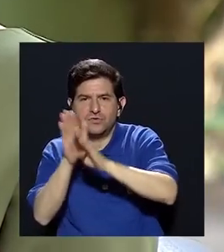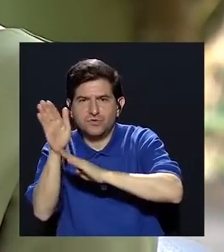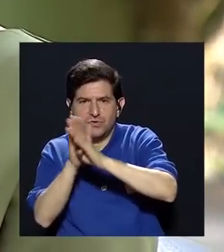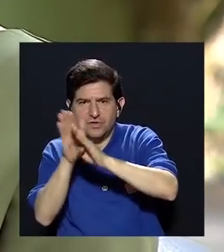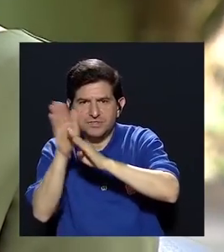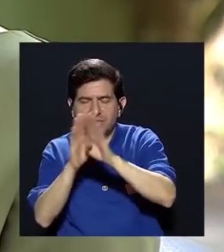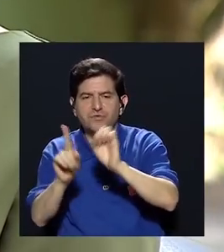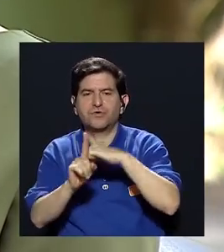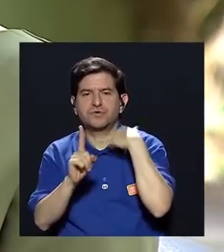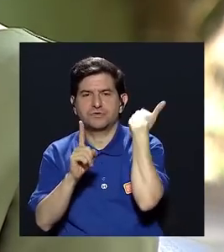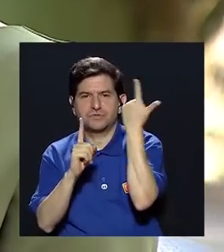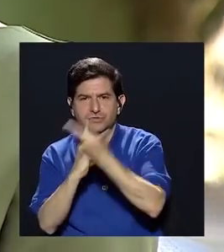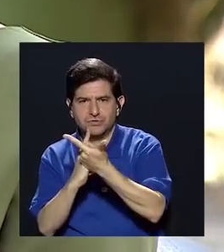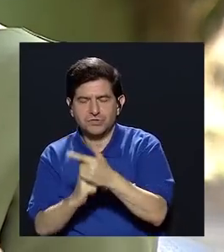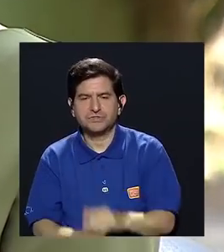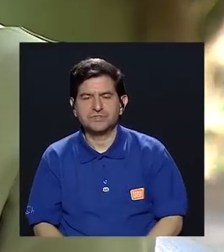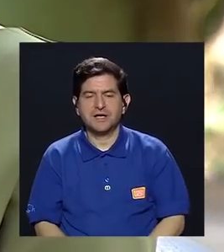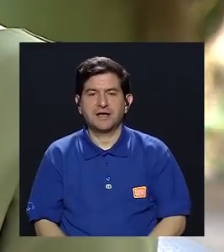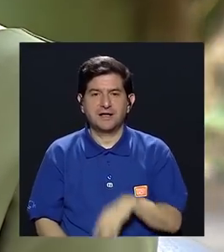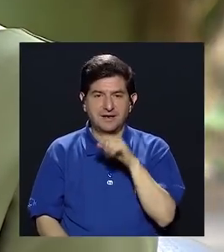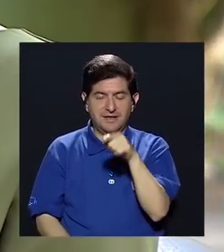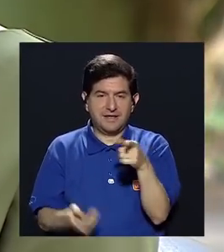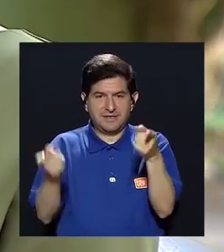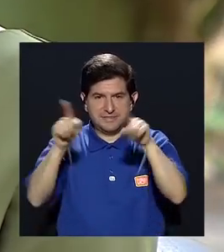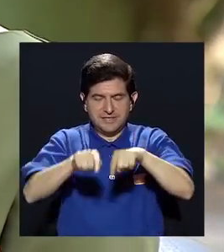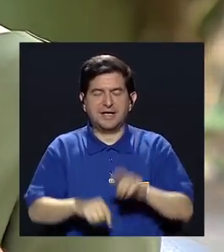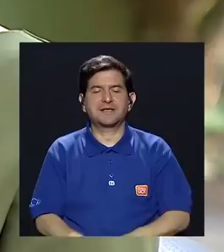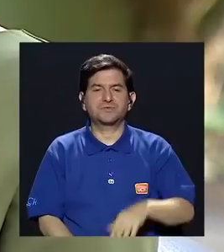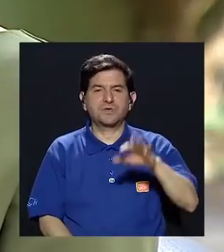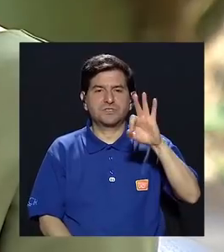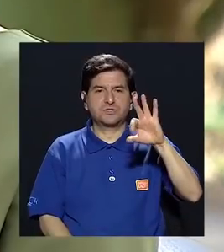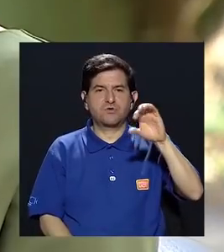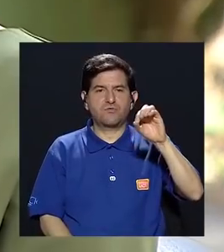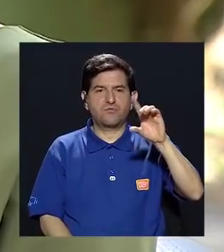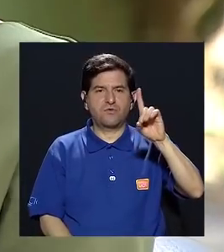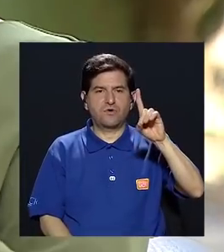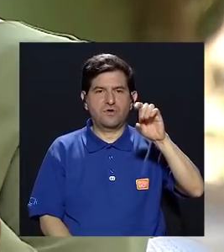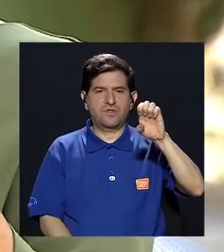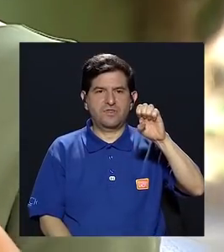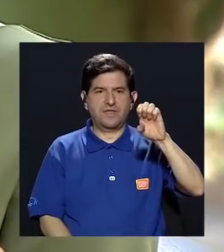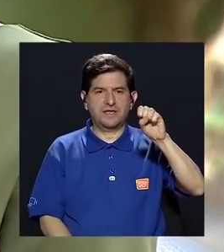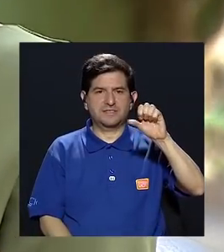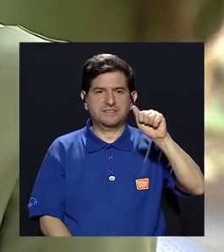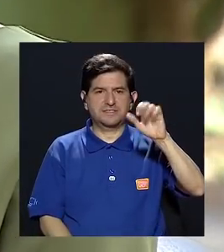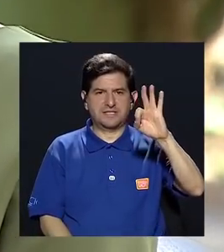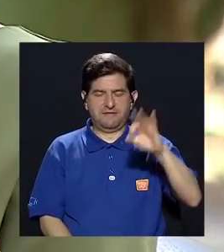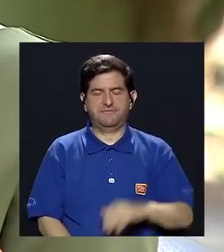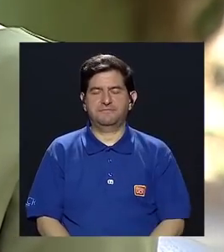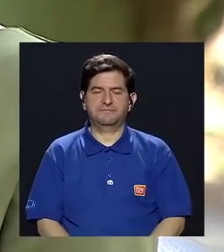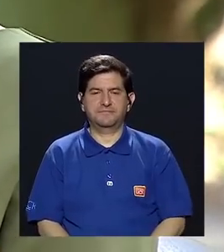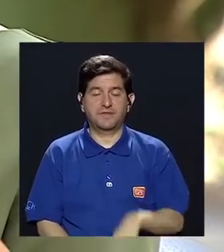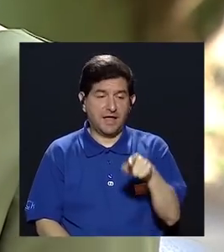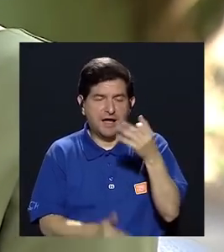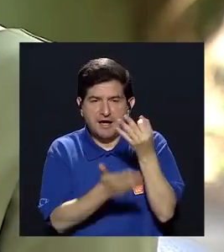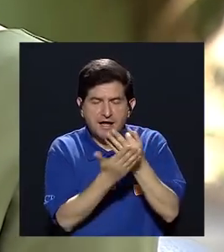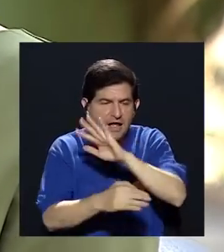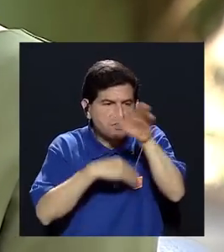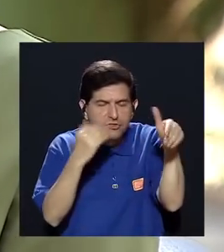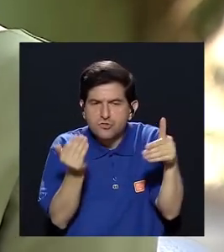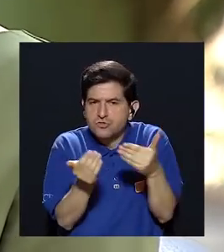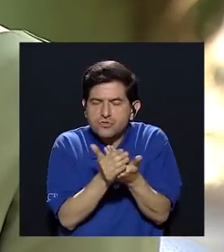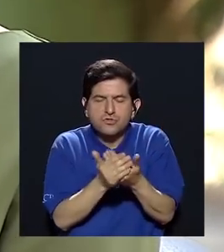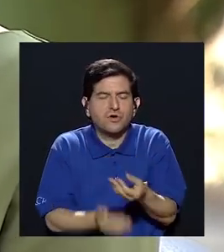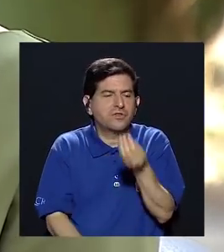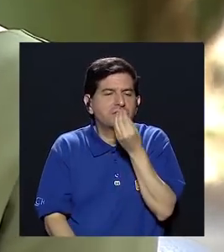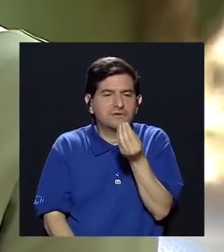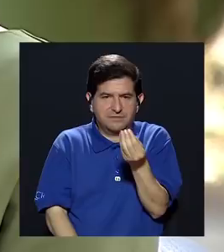Desarrollo Social de Asignaciones Familiares, que se llama FODESAF. El FODESAF financia todo lo